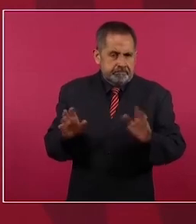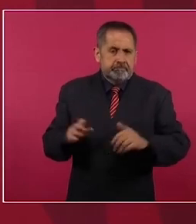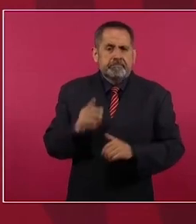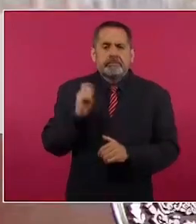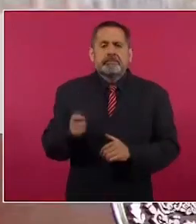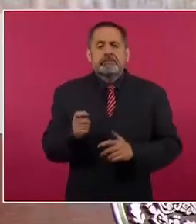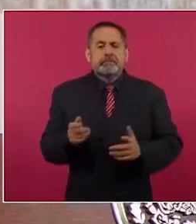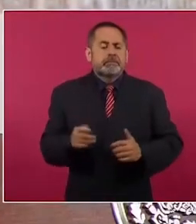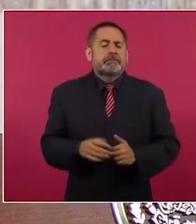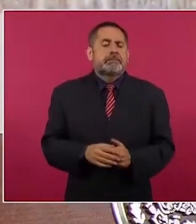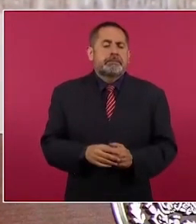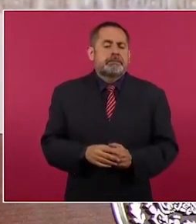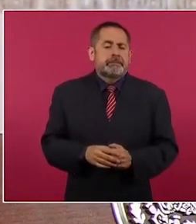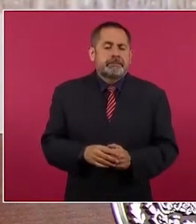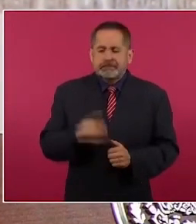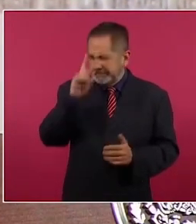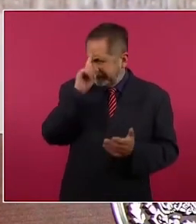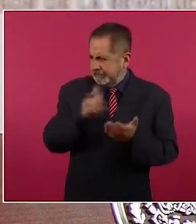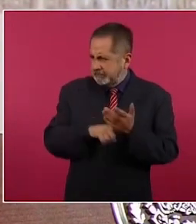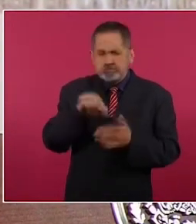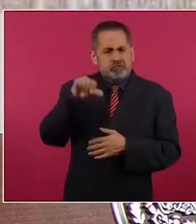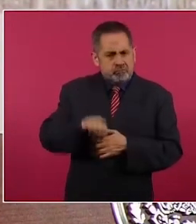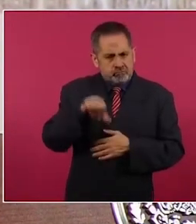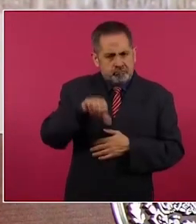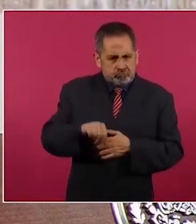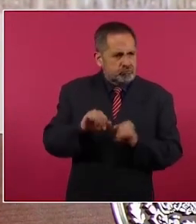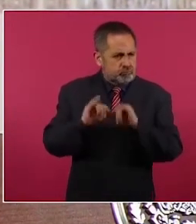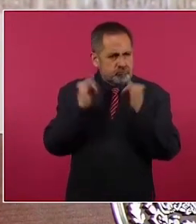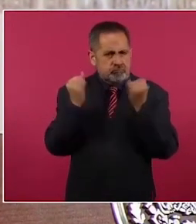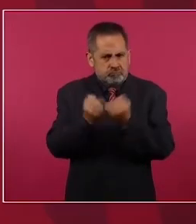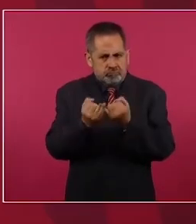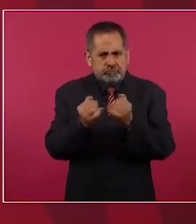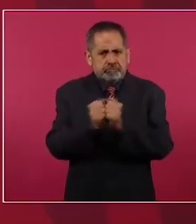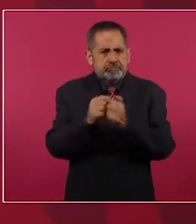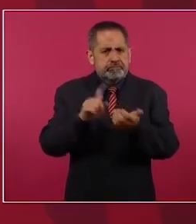Nada más creo que hoy se va a tener una reunión